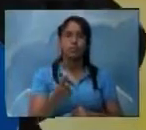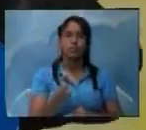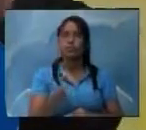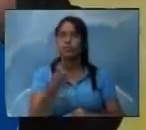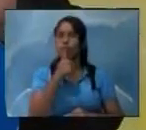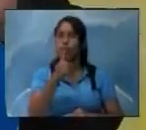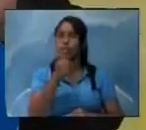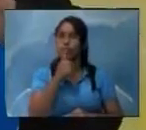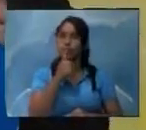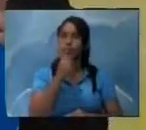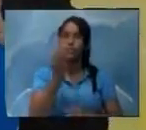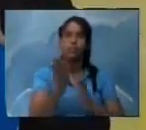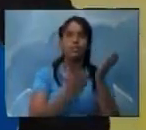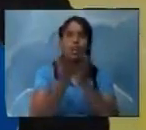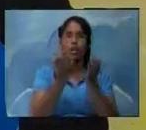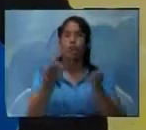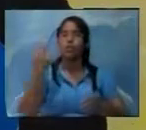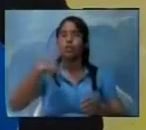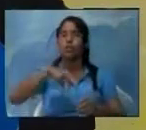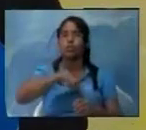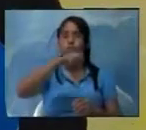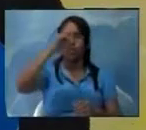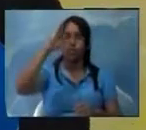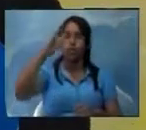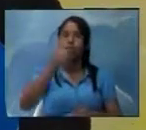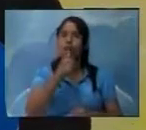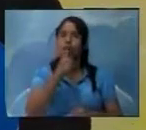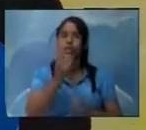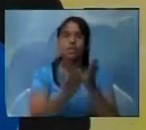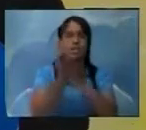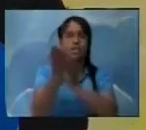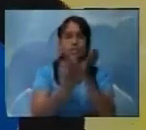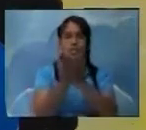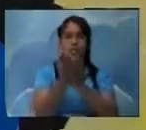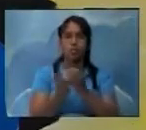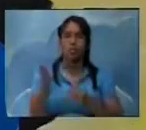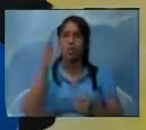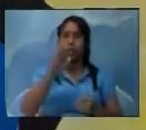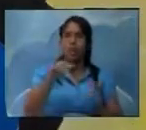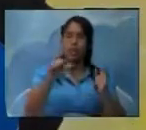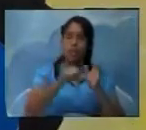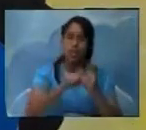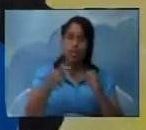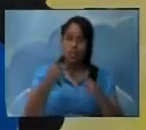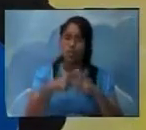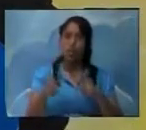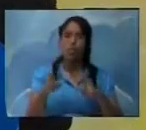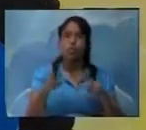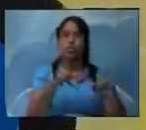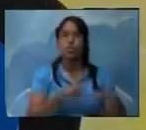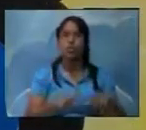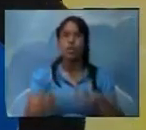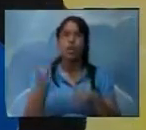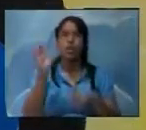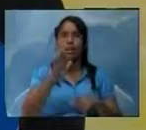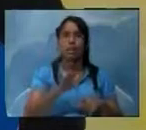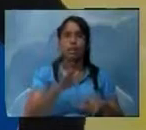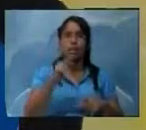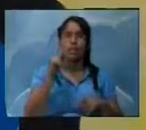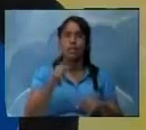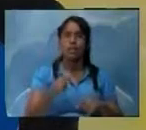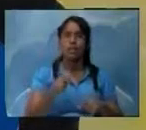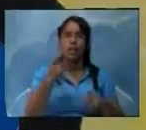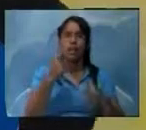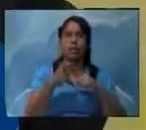quién servimos? Nuestro Dios, ¿a quién servimos? Estando en otro país, estando allí